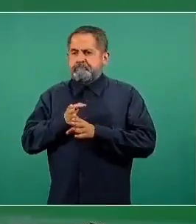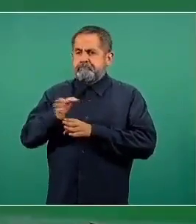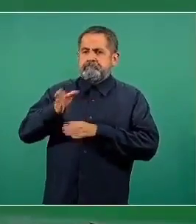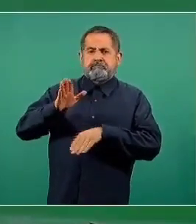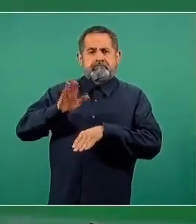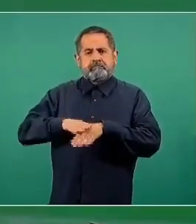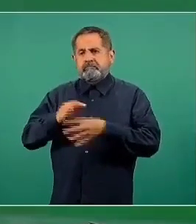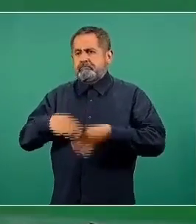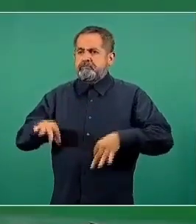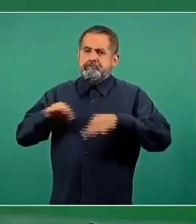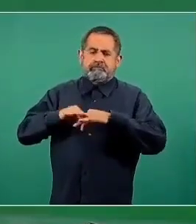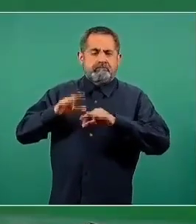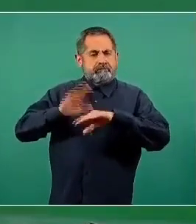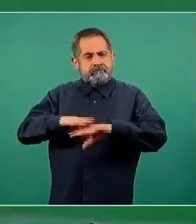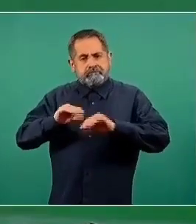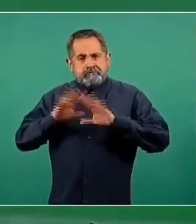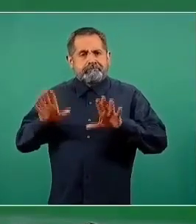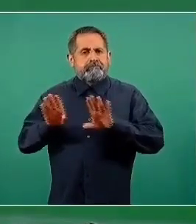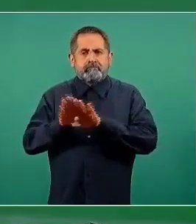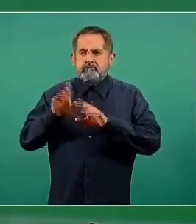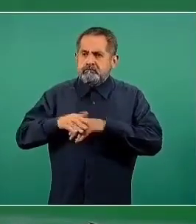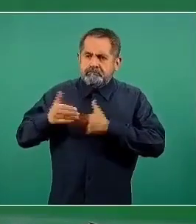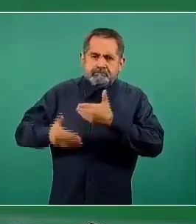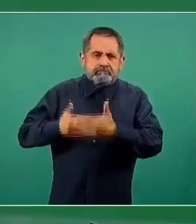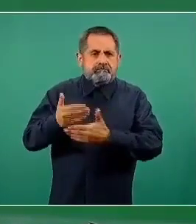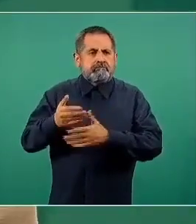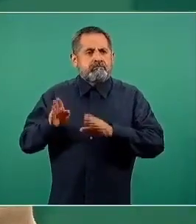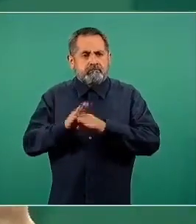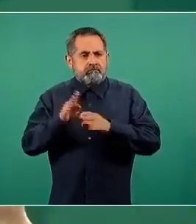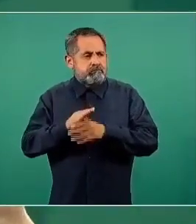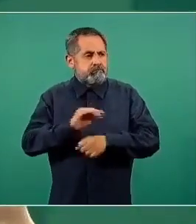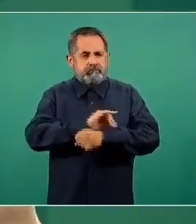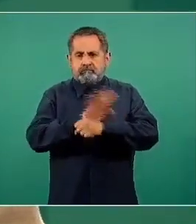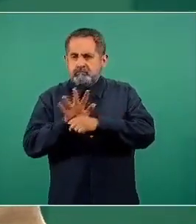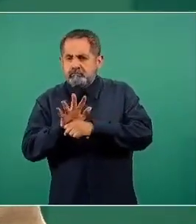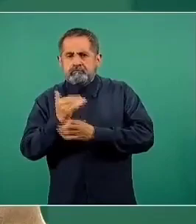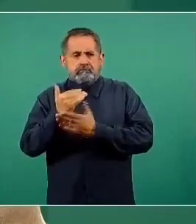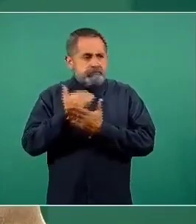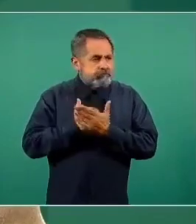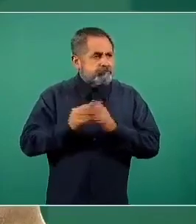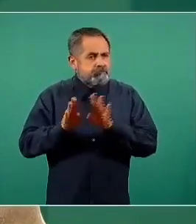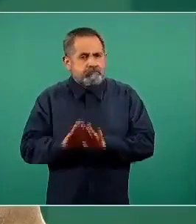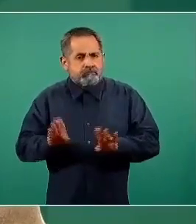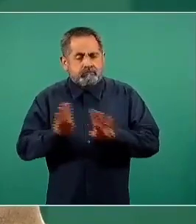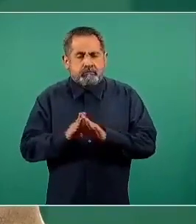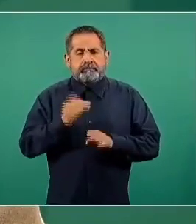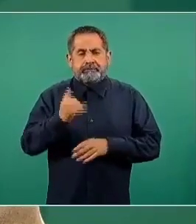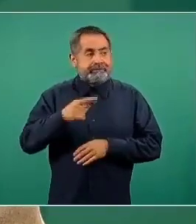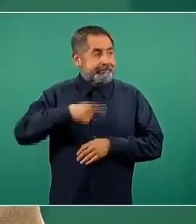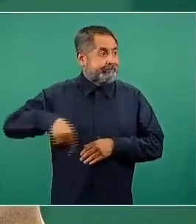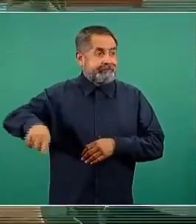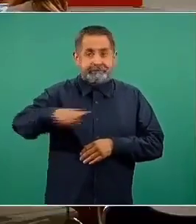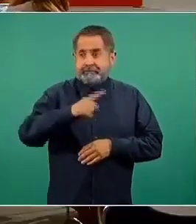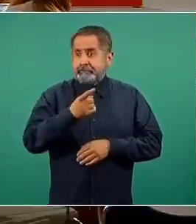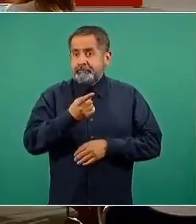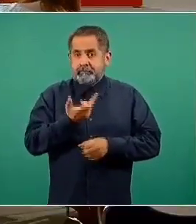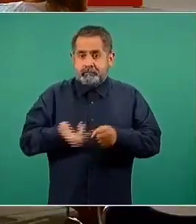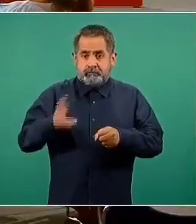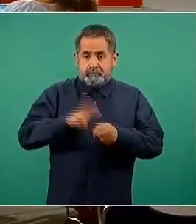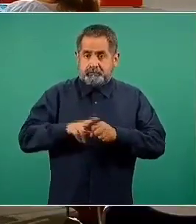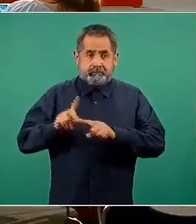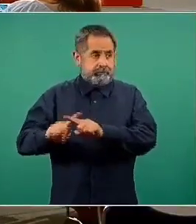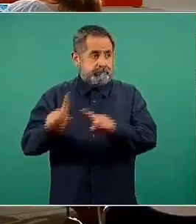de manera más amplia la respuesta a COVID y, como digo, alinear la transformación del Sistema Nacional de Salud